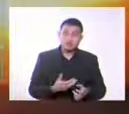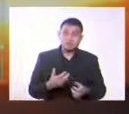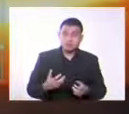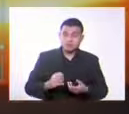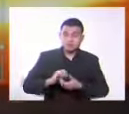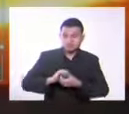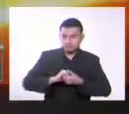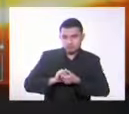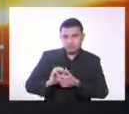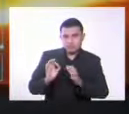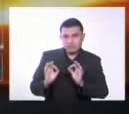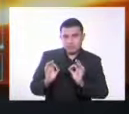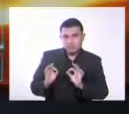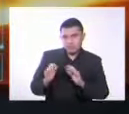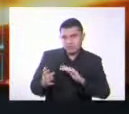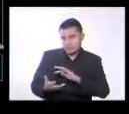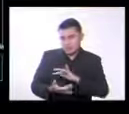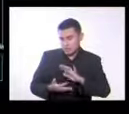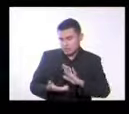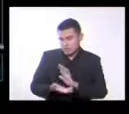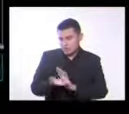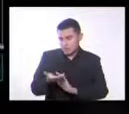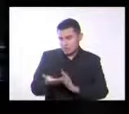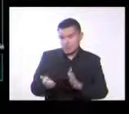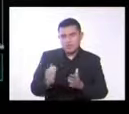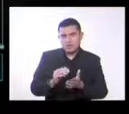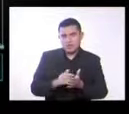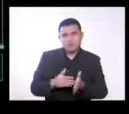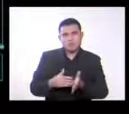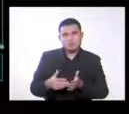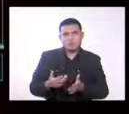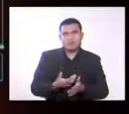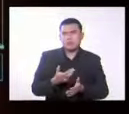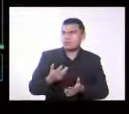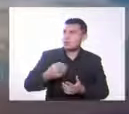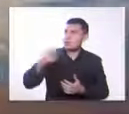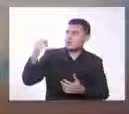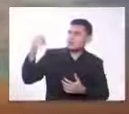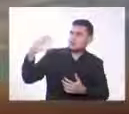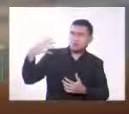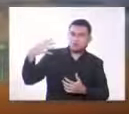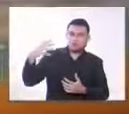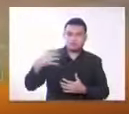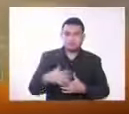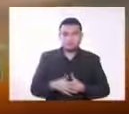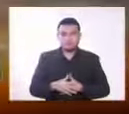madre naturaleza podría estar en volver al origen de todo, el sol.